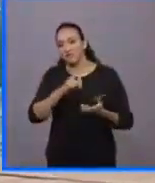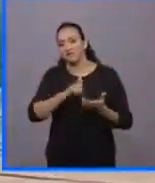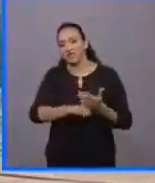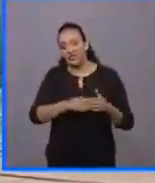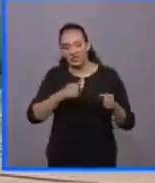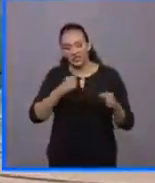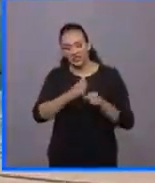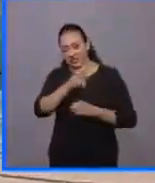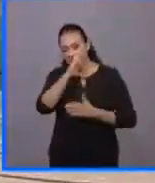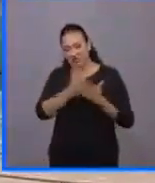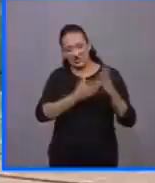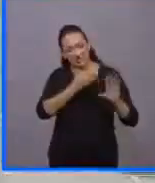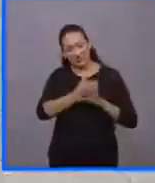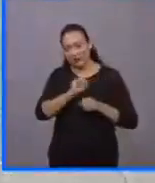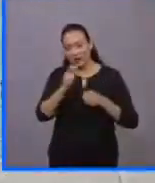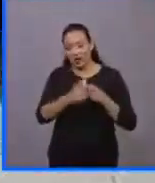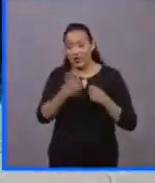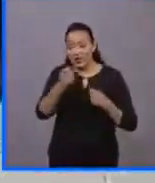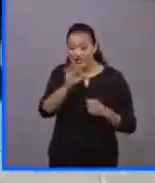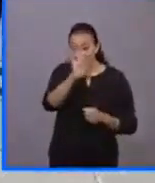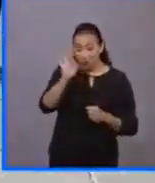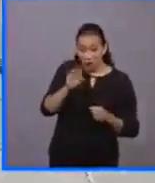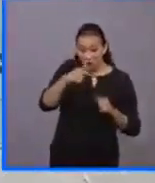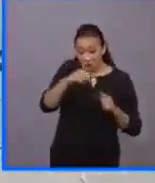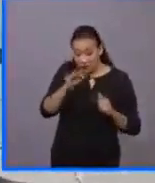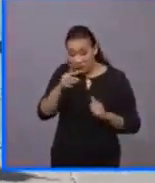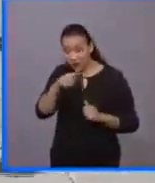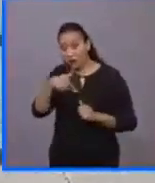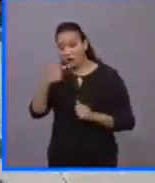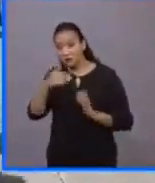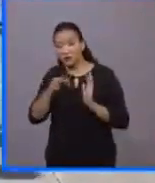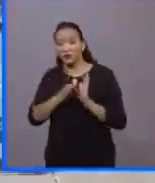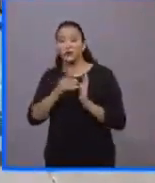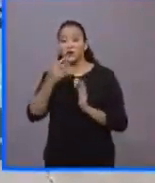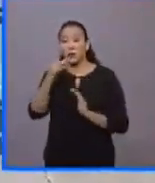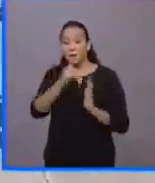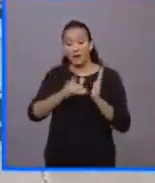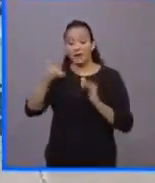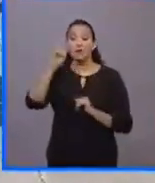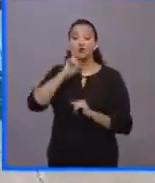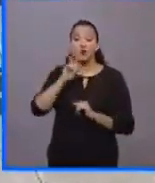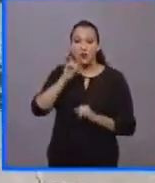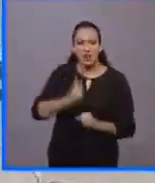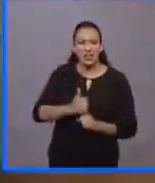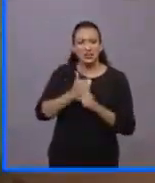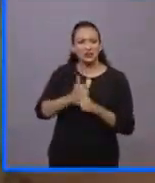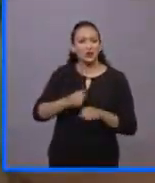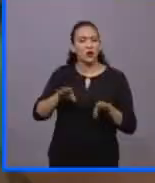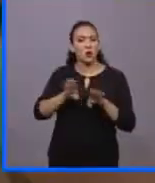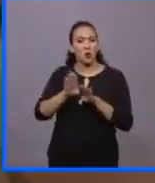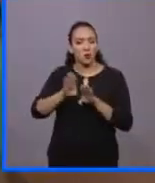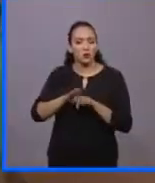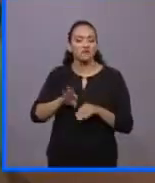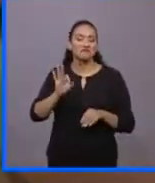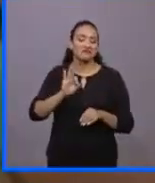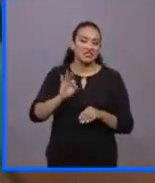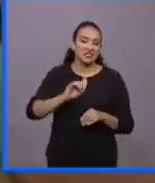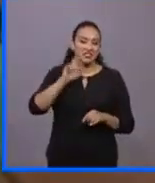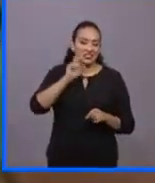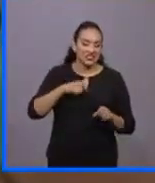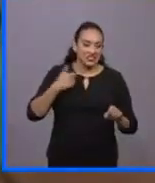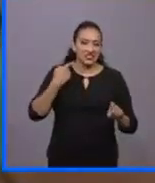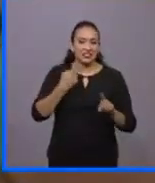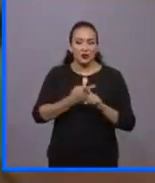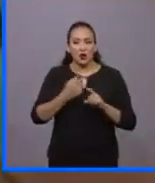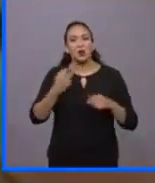violencia. De ese porcentaje, cerca de 12.4 millones de mujeres fueron víctimas de violencia sexual por parte